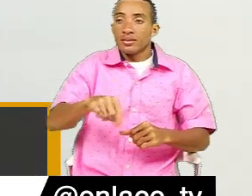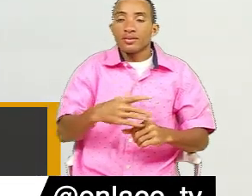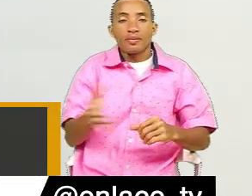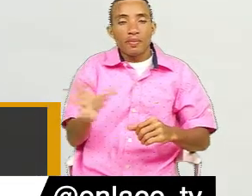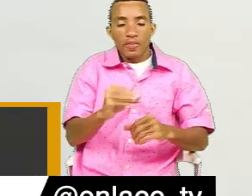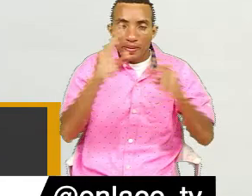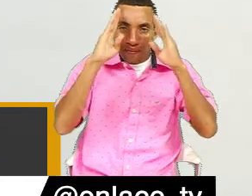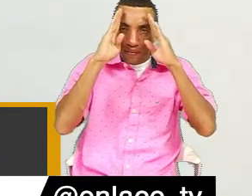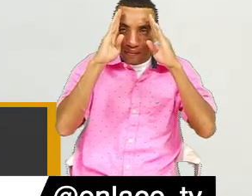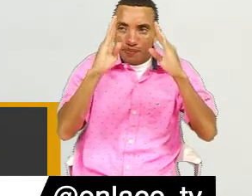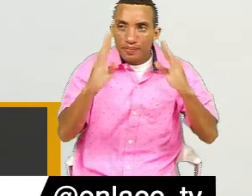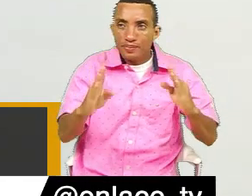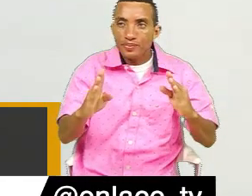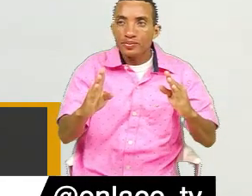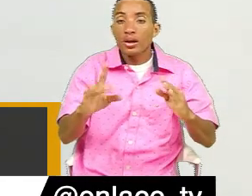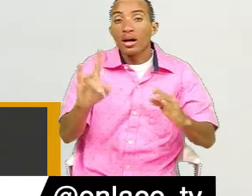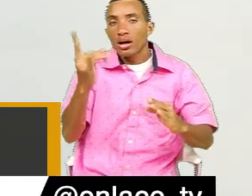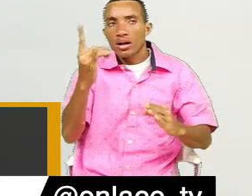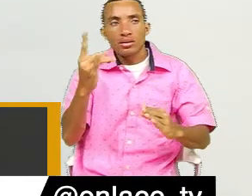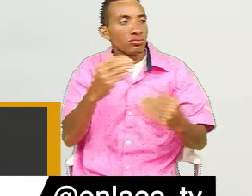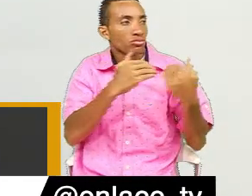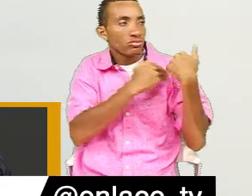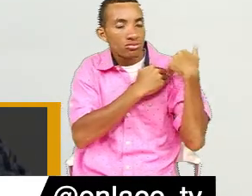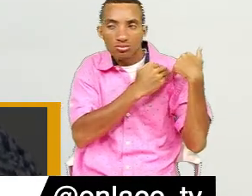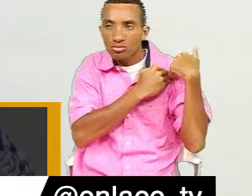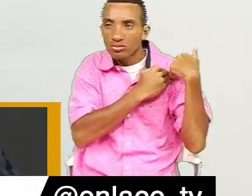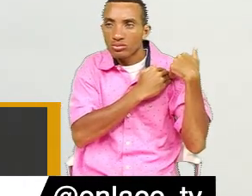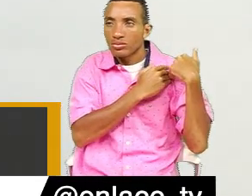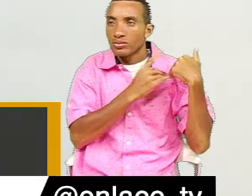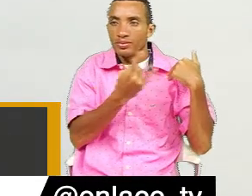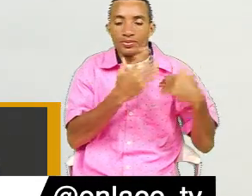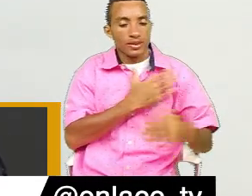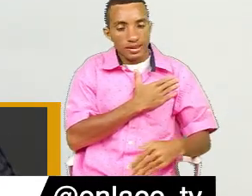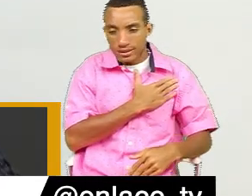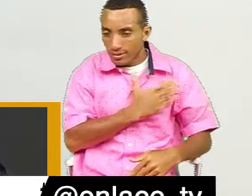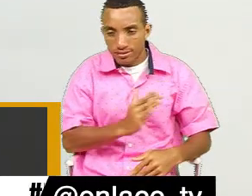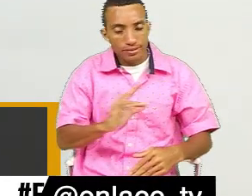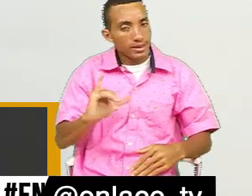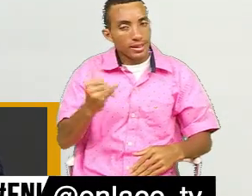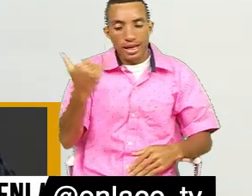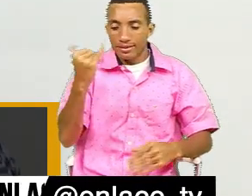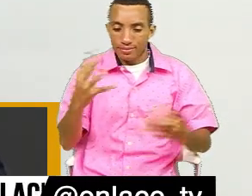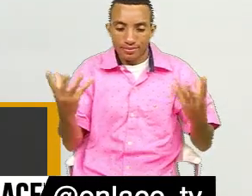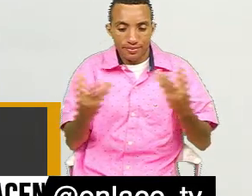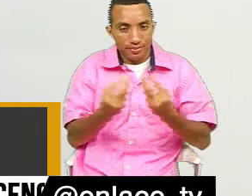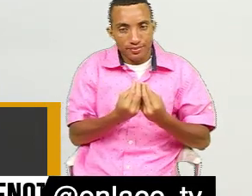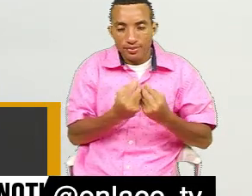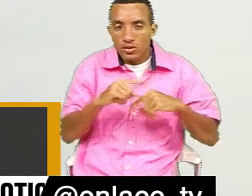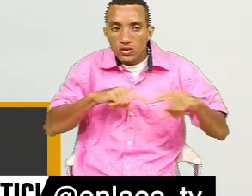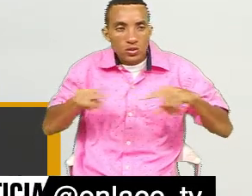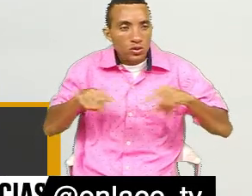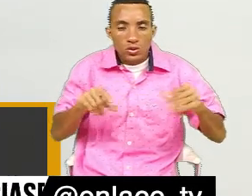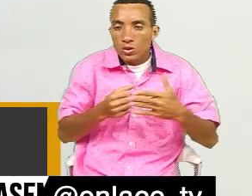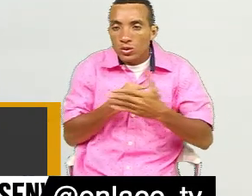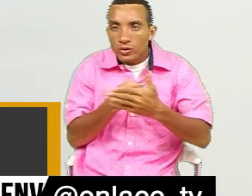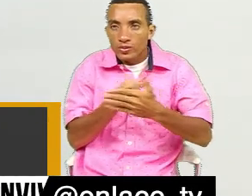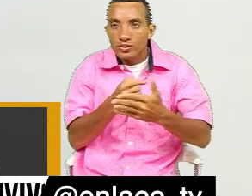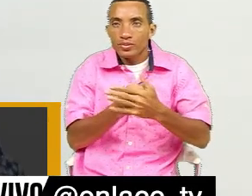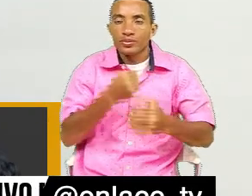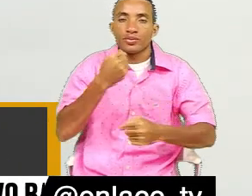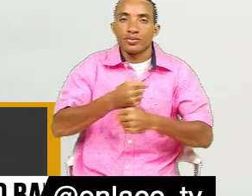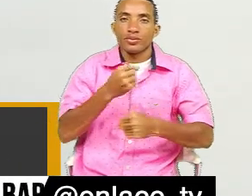de que alguien se encargue de esos problemas. Desde ya, nosotros ya arrancamos con esta Junta de Acción Comunal, estamos ansiosos de trabajar por la